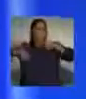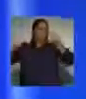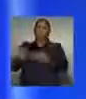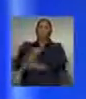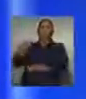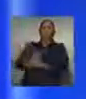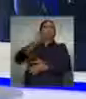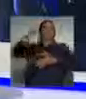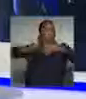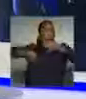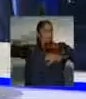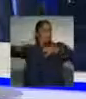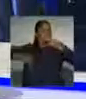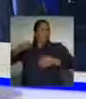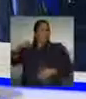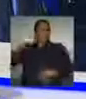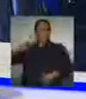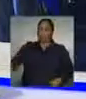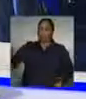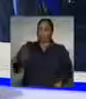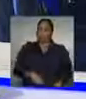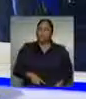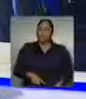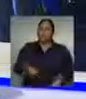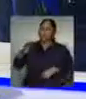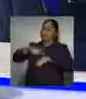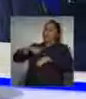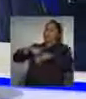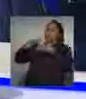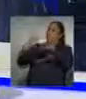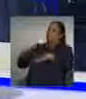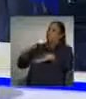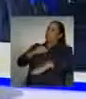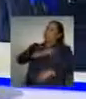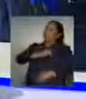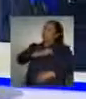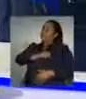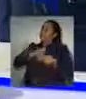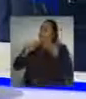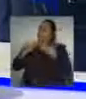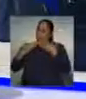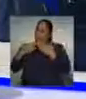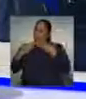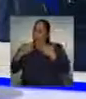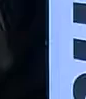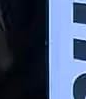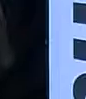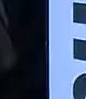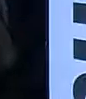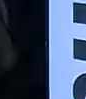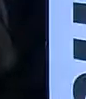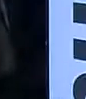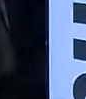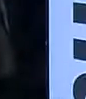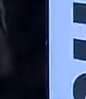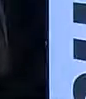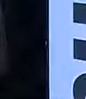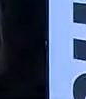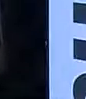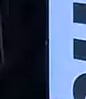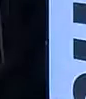justicia con el tiempo vencido señora verá muchísimas gracias y les recordamos al